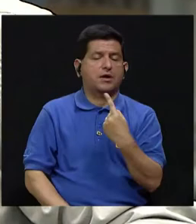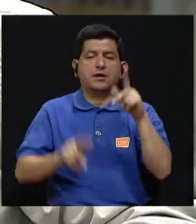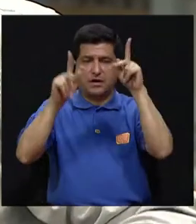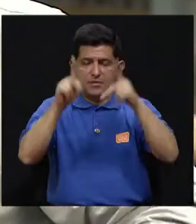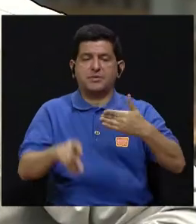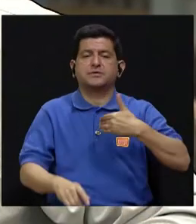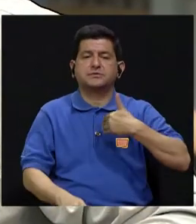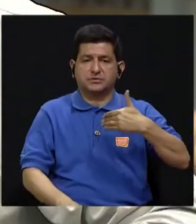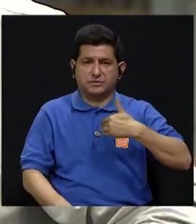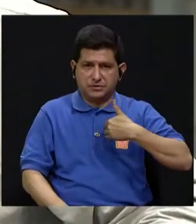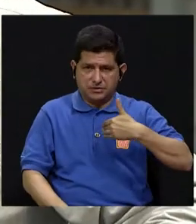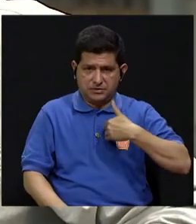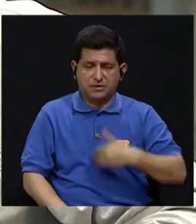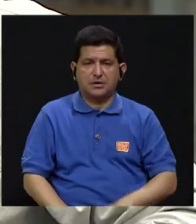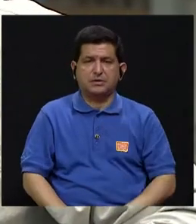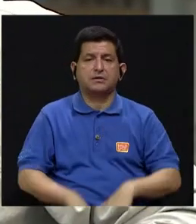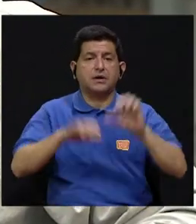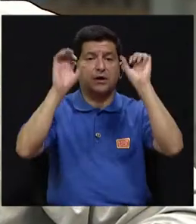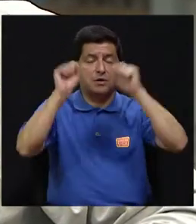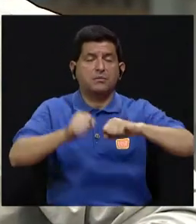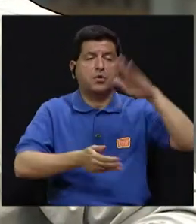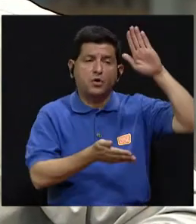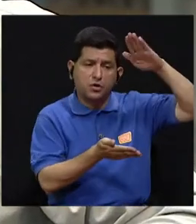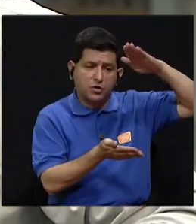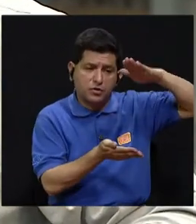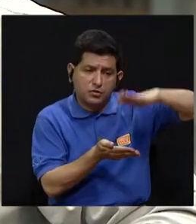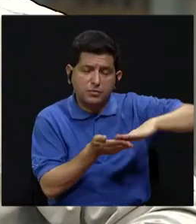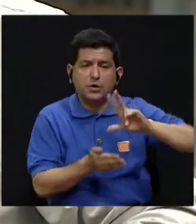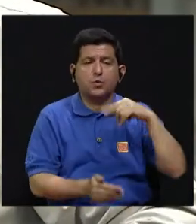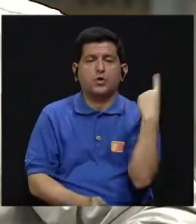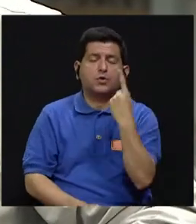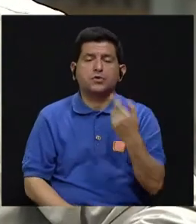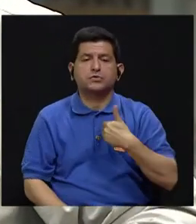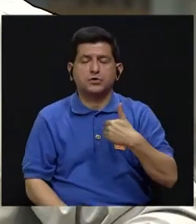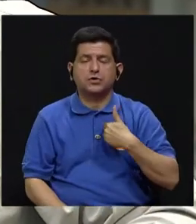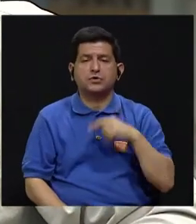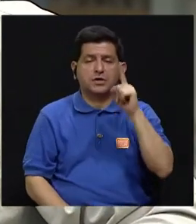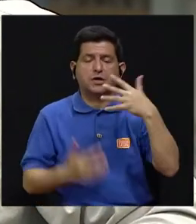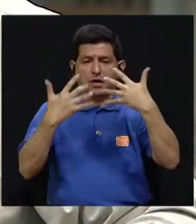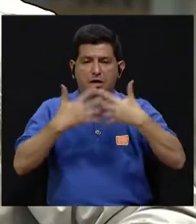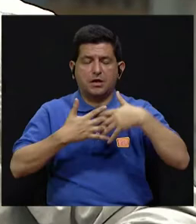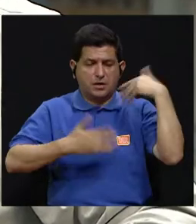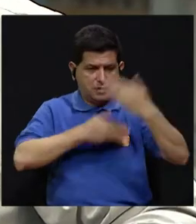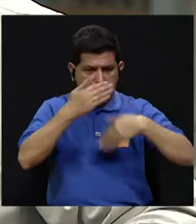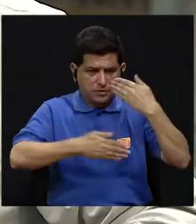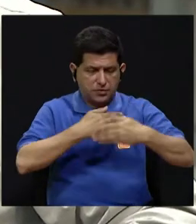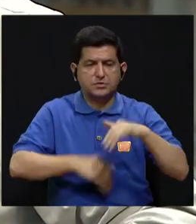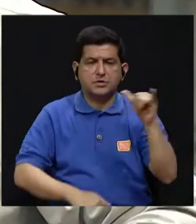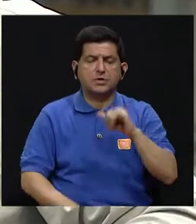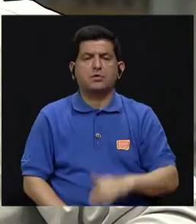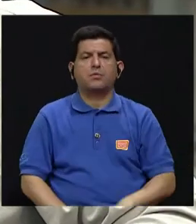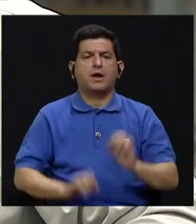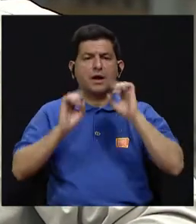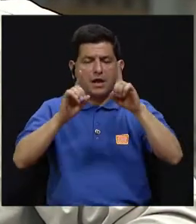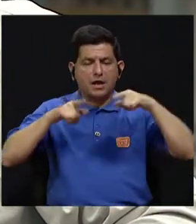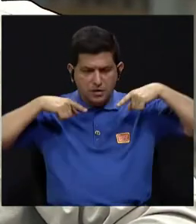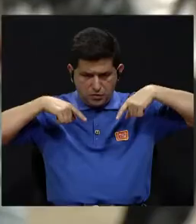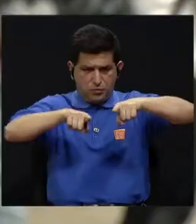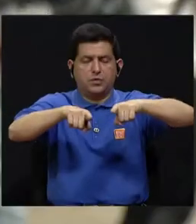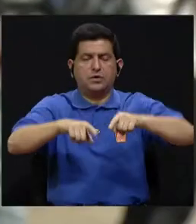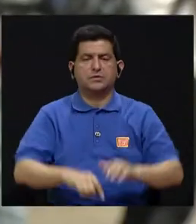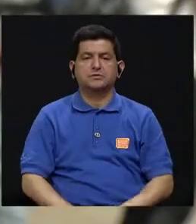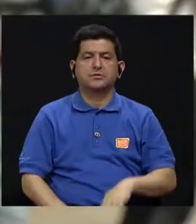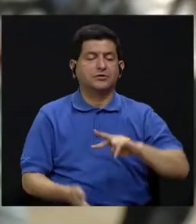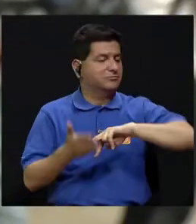que cada uno de nosotros debe tener para lograr disminuir, porque no solo es tener una planta de tratamiento, claro. También tiene que haber un proceso educativo a la par.